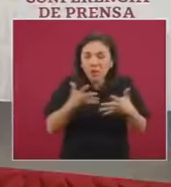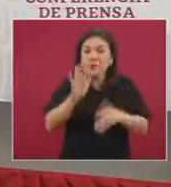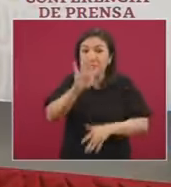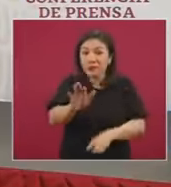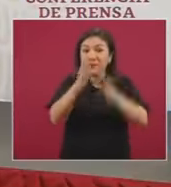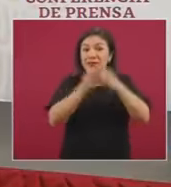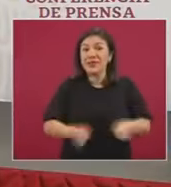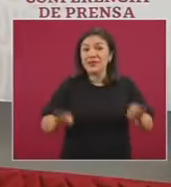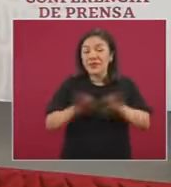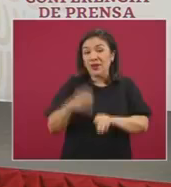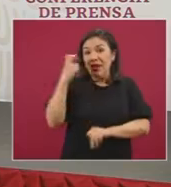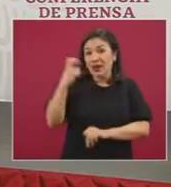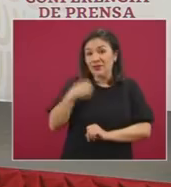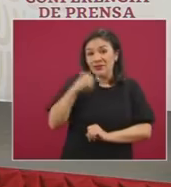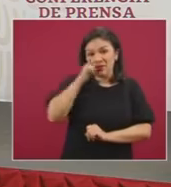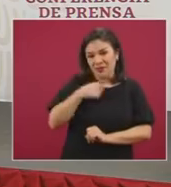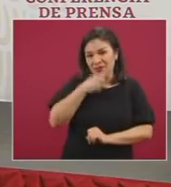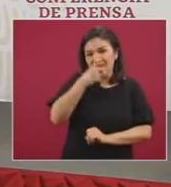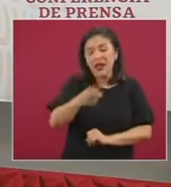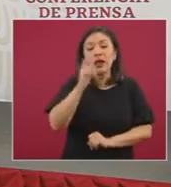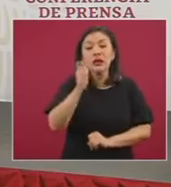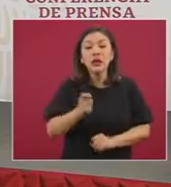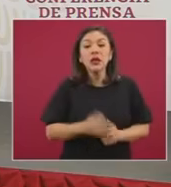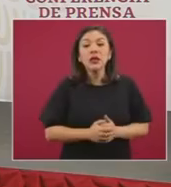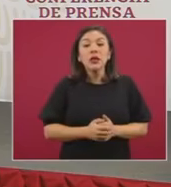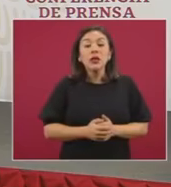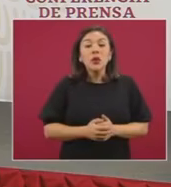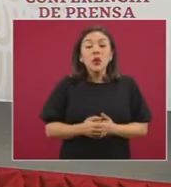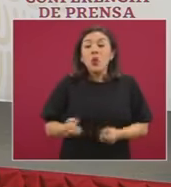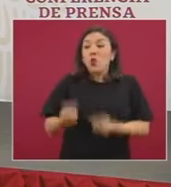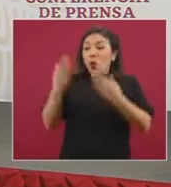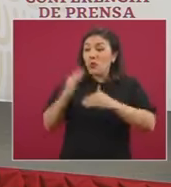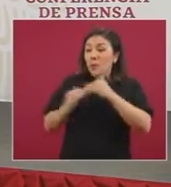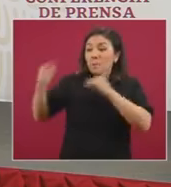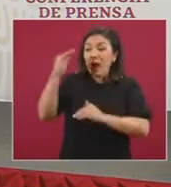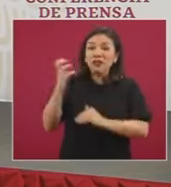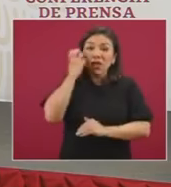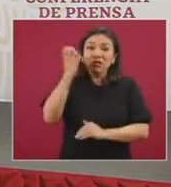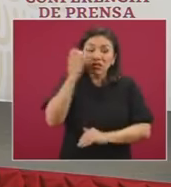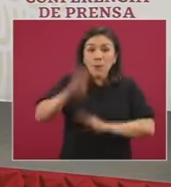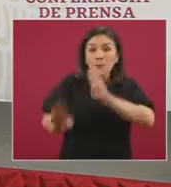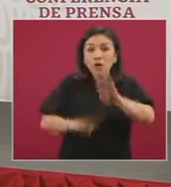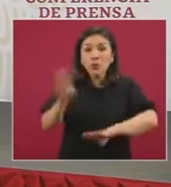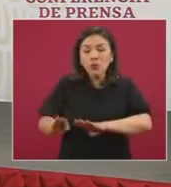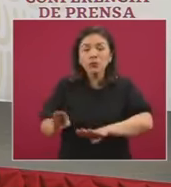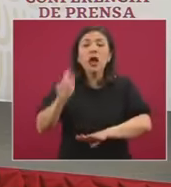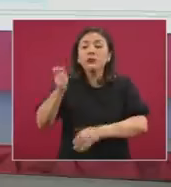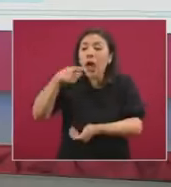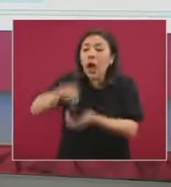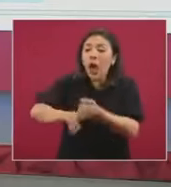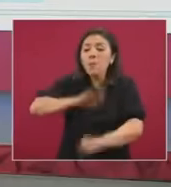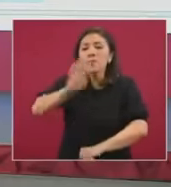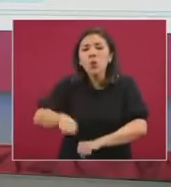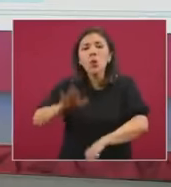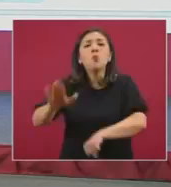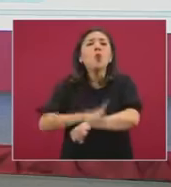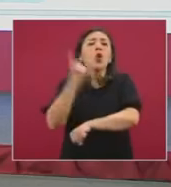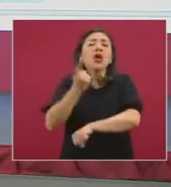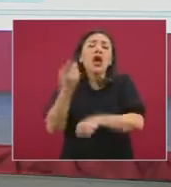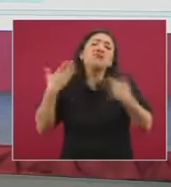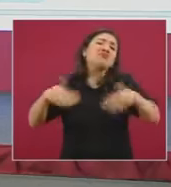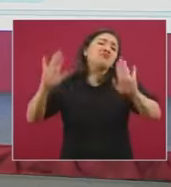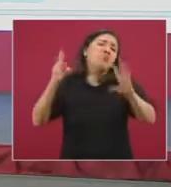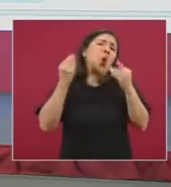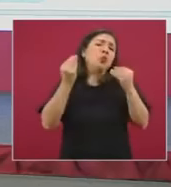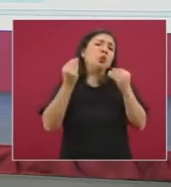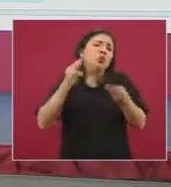Importante, y por eso hacemos esta nota, es que el exceso de mortalidad incluye defunciones por todas las causas, ¿no?